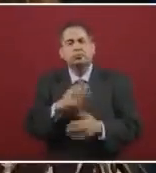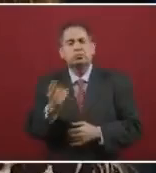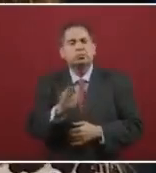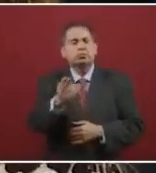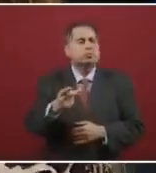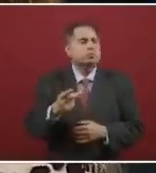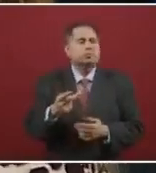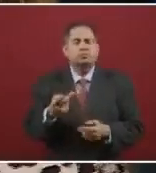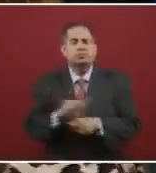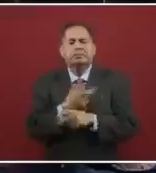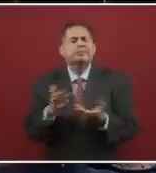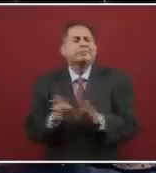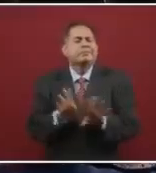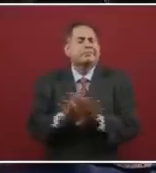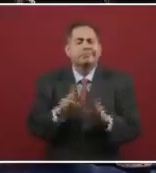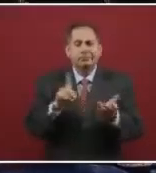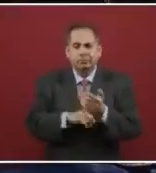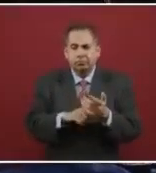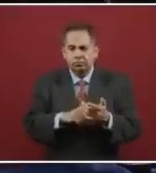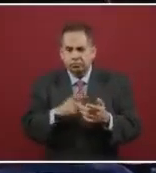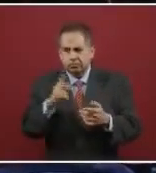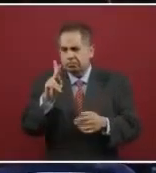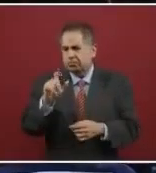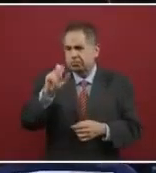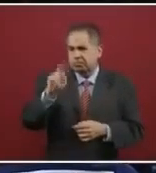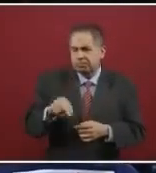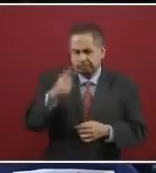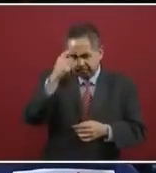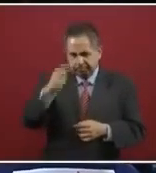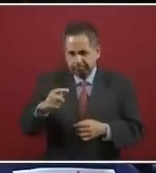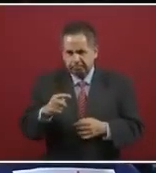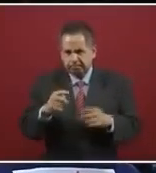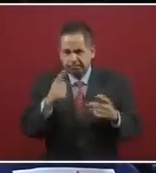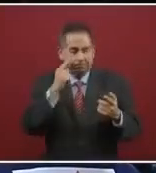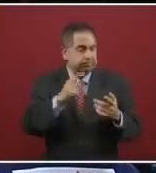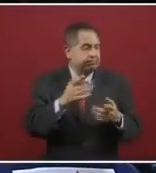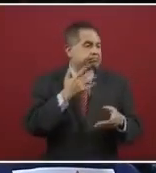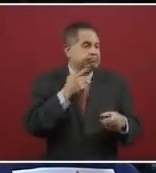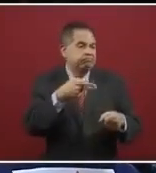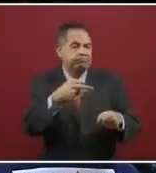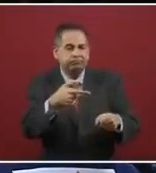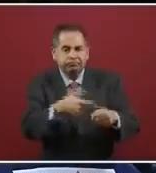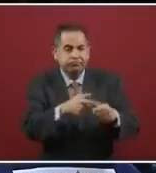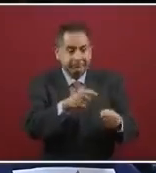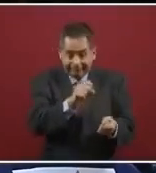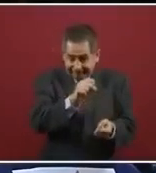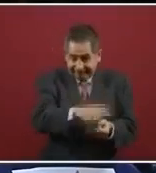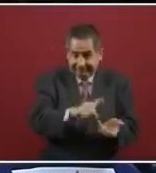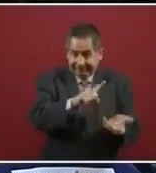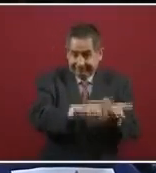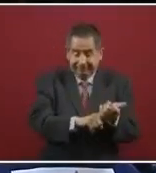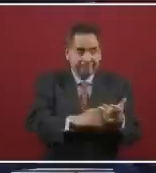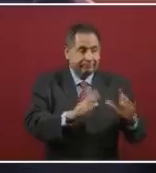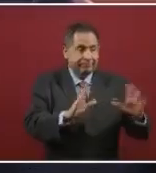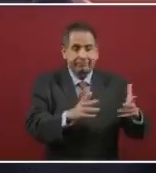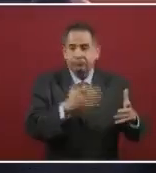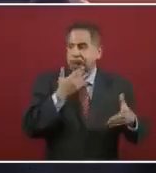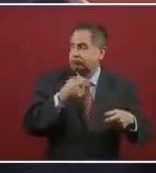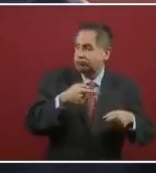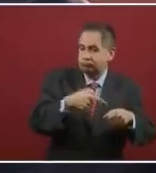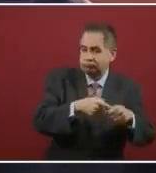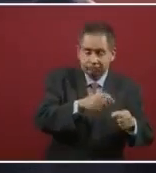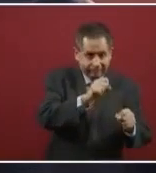van a hacer, o cómo se está haciendo la estrategia para evitar el huachicol en las estaciones